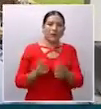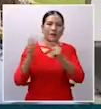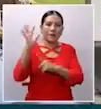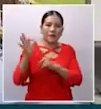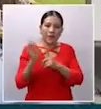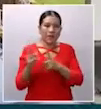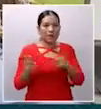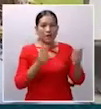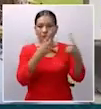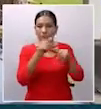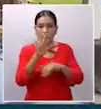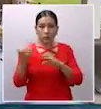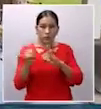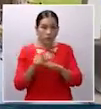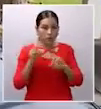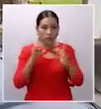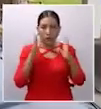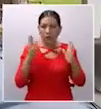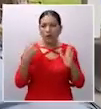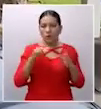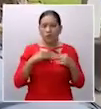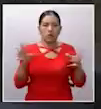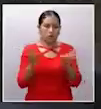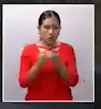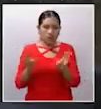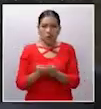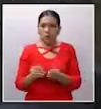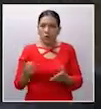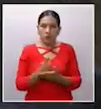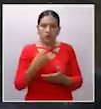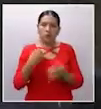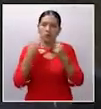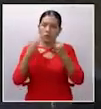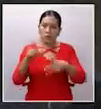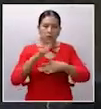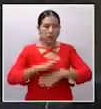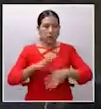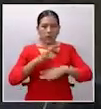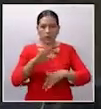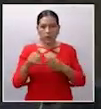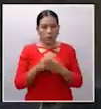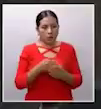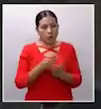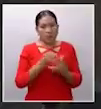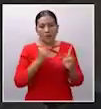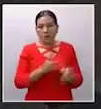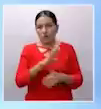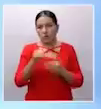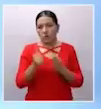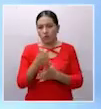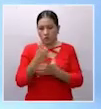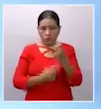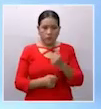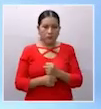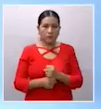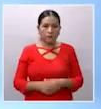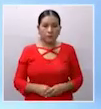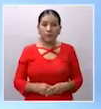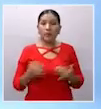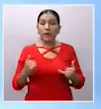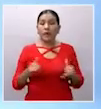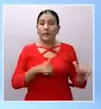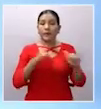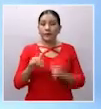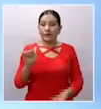Federado. En este sentido, nosotros vamos a reunirnos, ya nos hemos comunicado y es importante que tengamos esa comunicación con los sectores. De igual manera,